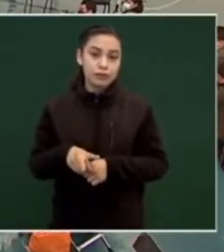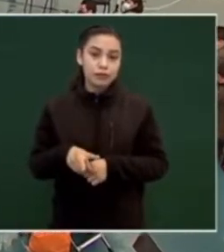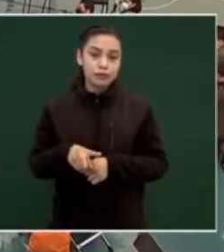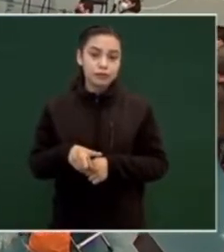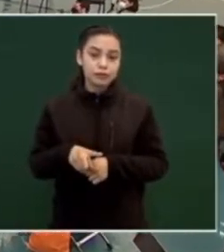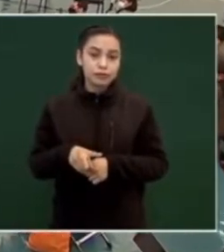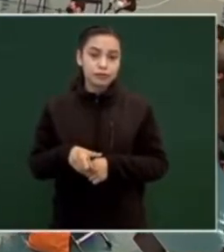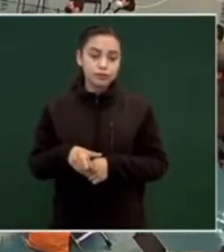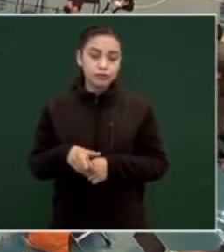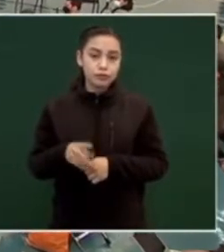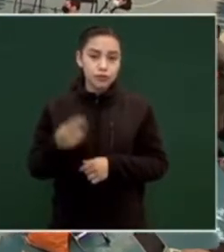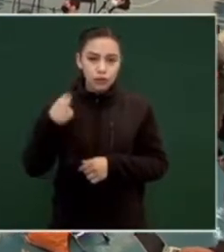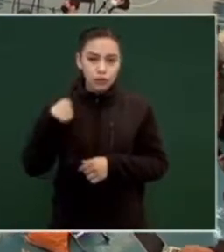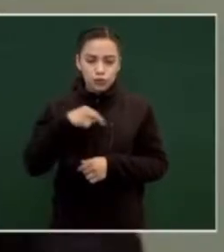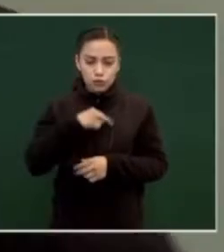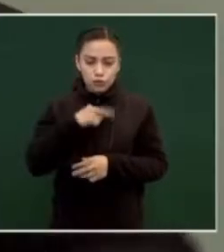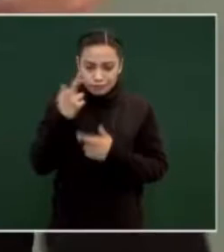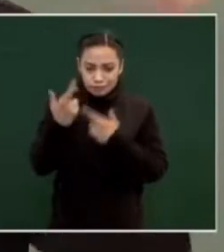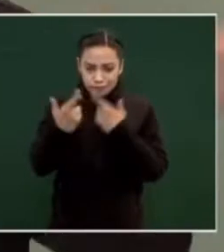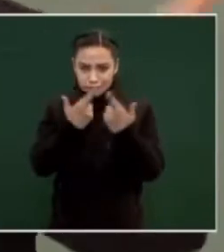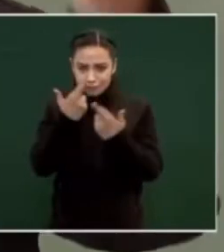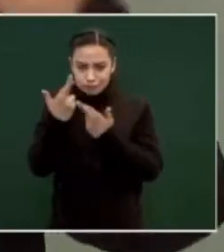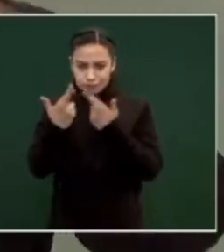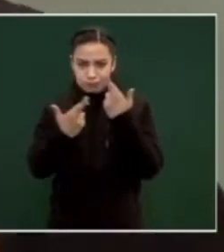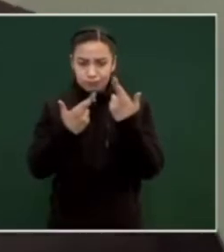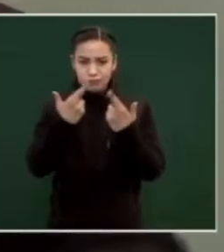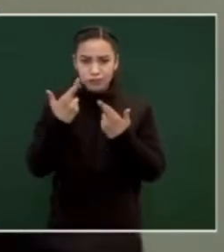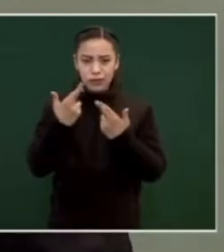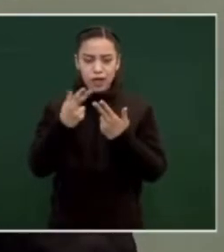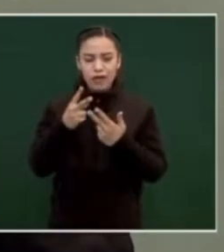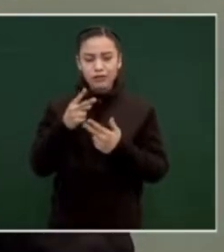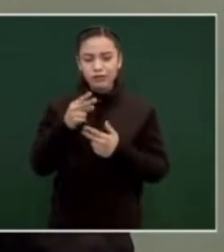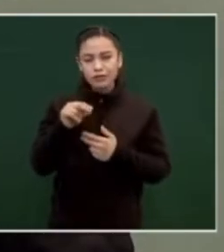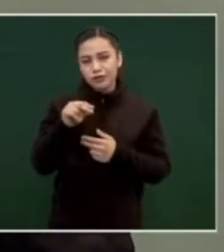si lo analizamos pues no es atacar